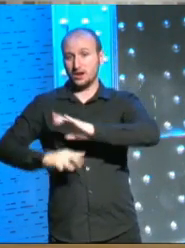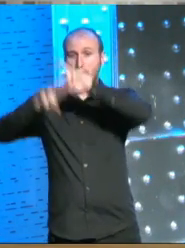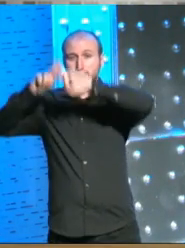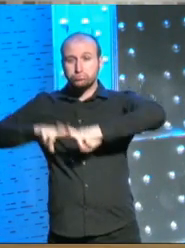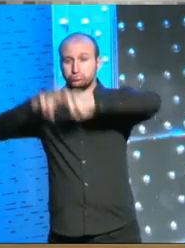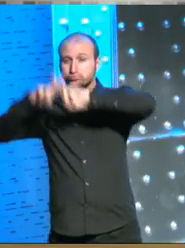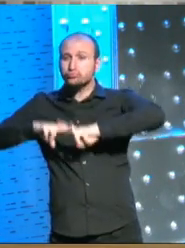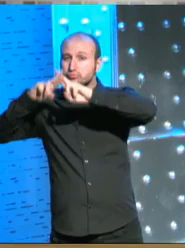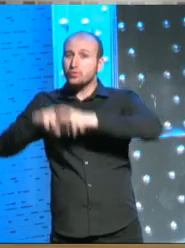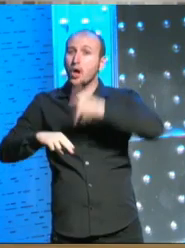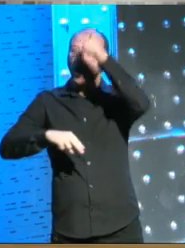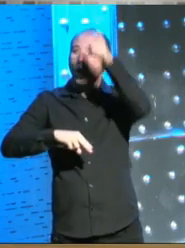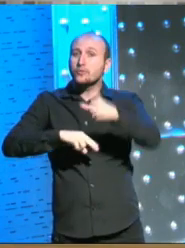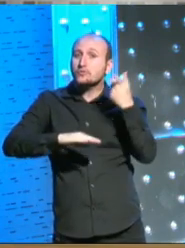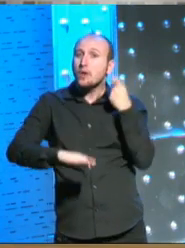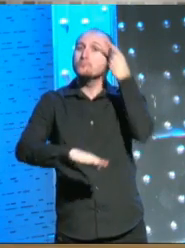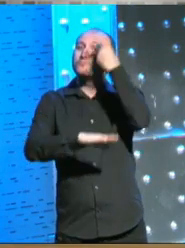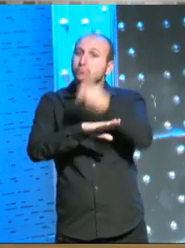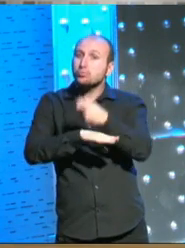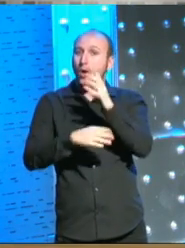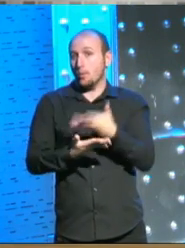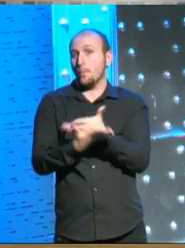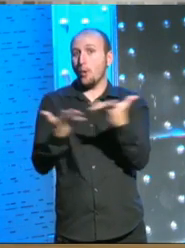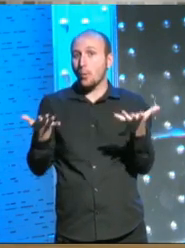pionero de esta recherche, de esta investigación,